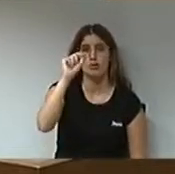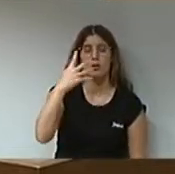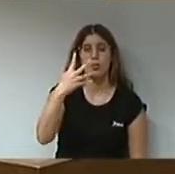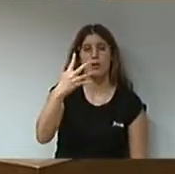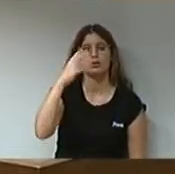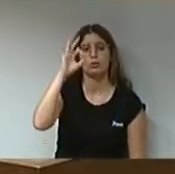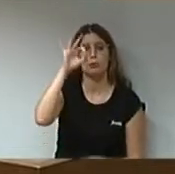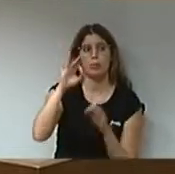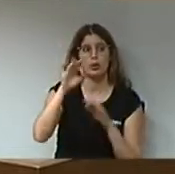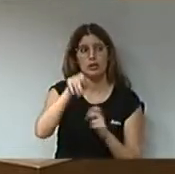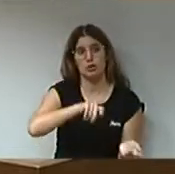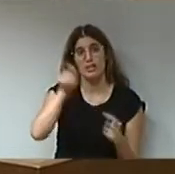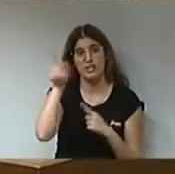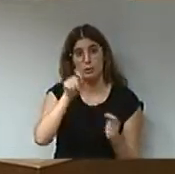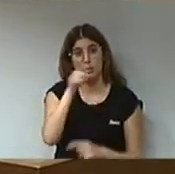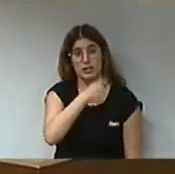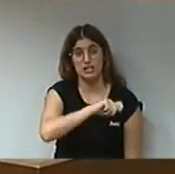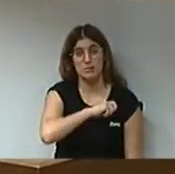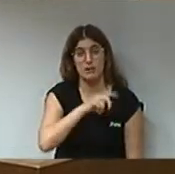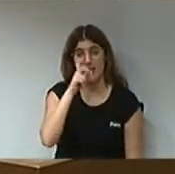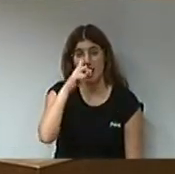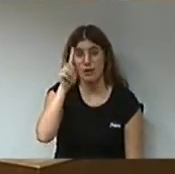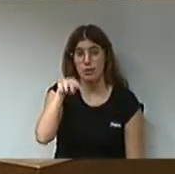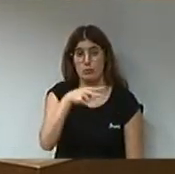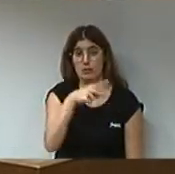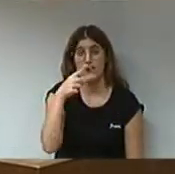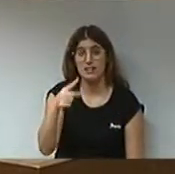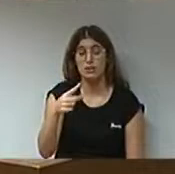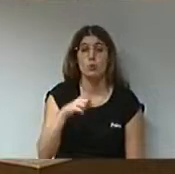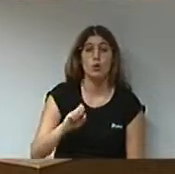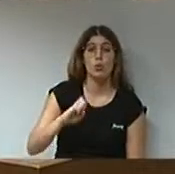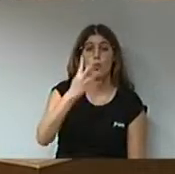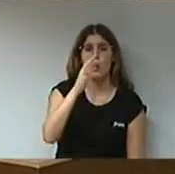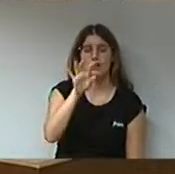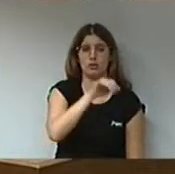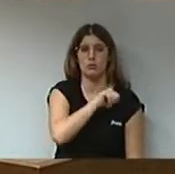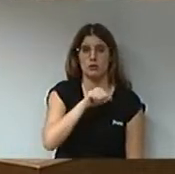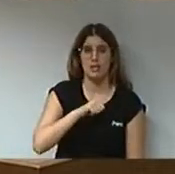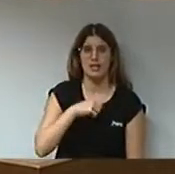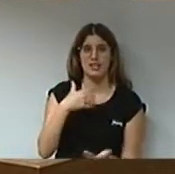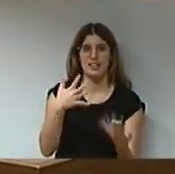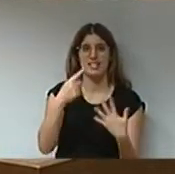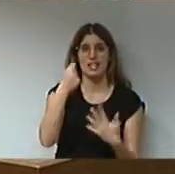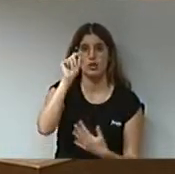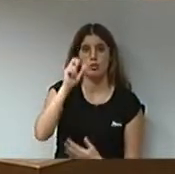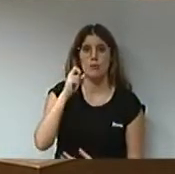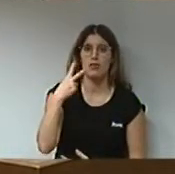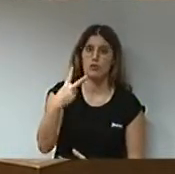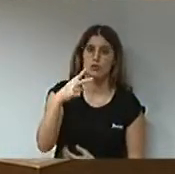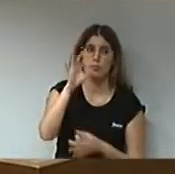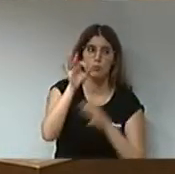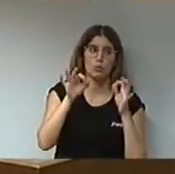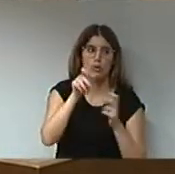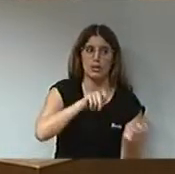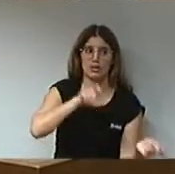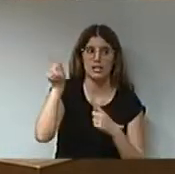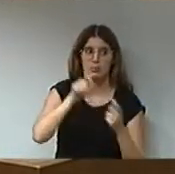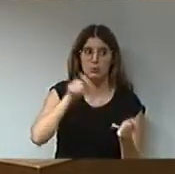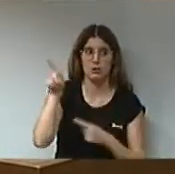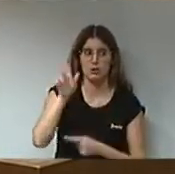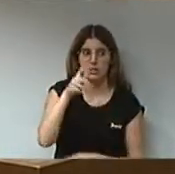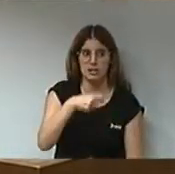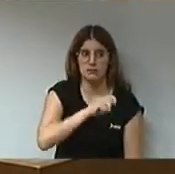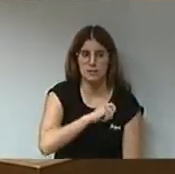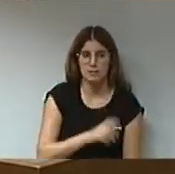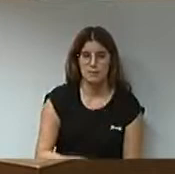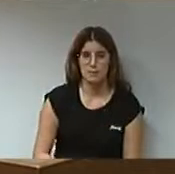de las exportaciones de España, y en 2021 la cuarta comunidad exportadora, representamos el 10,2% de las exportaciones de España.